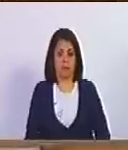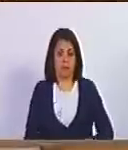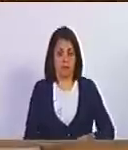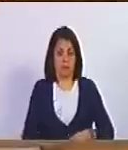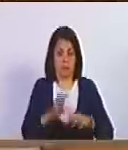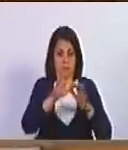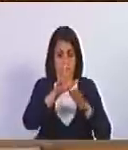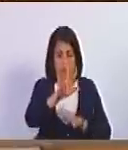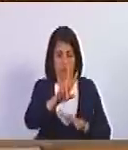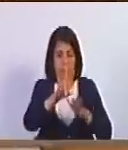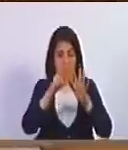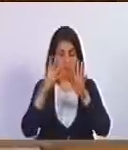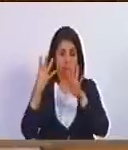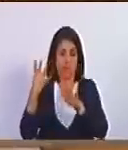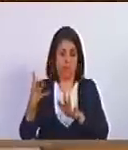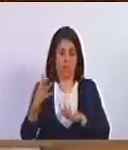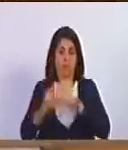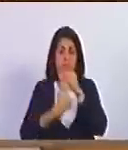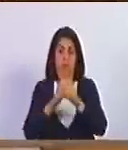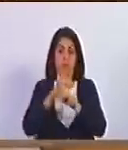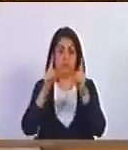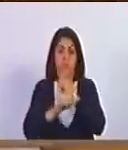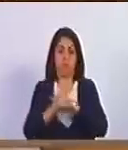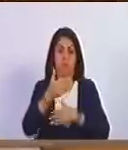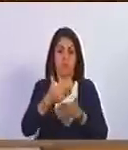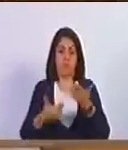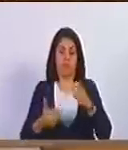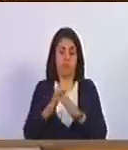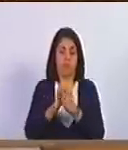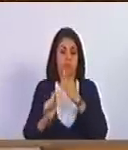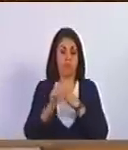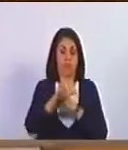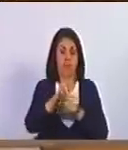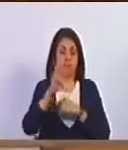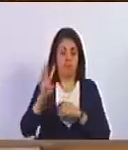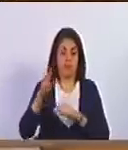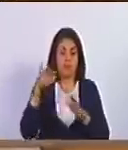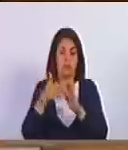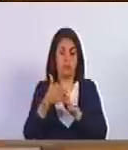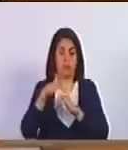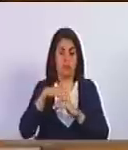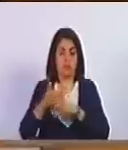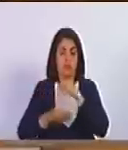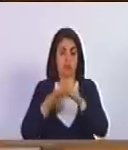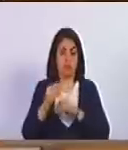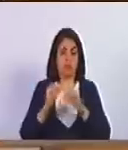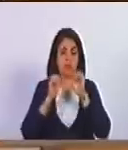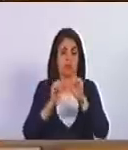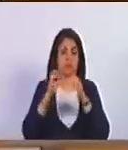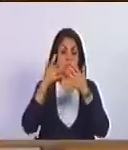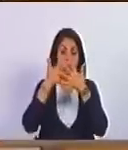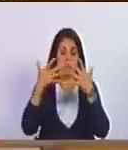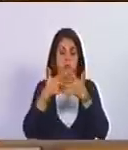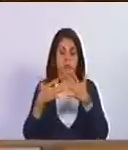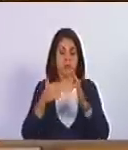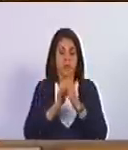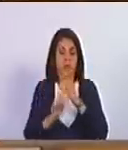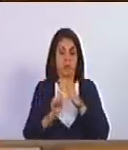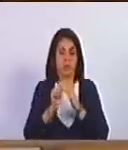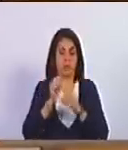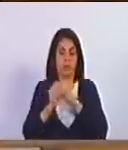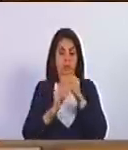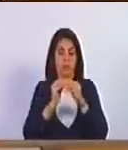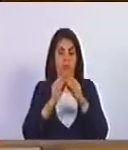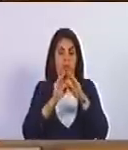Septuagésimo cuarto. Se propone aprobar sin modificación el epígrafe del artículo 34, el cual queda redactado en los siguientes términos.